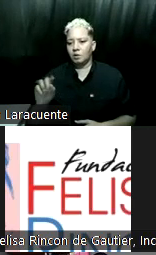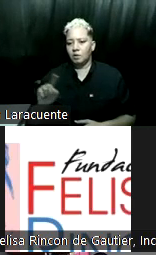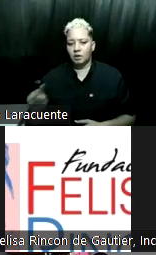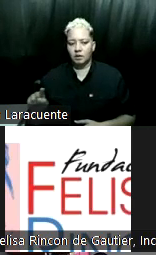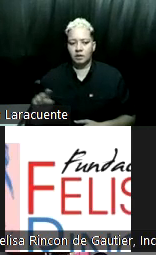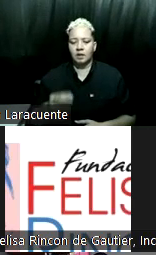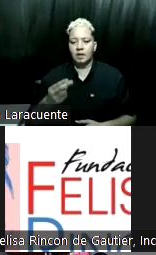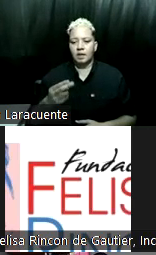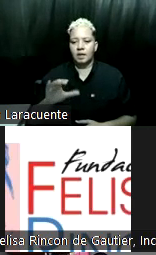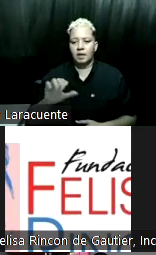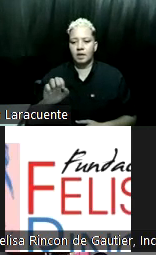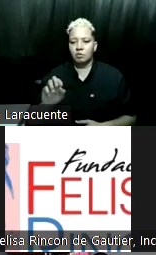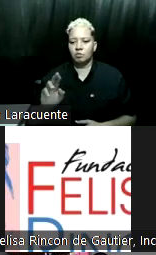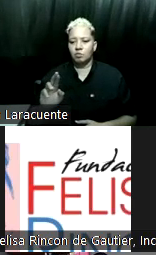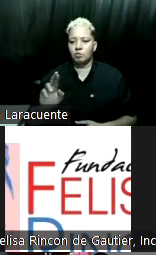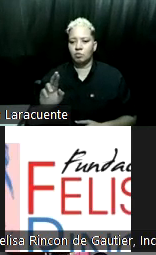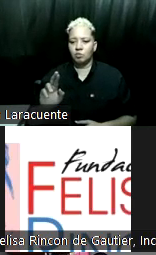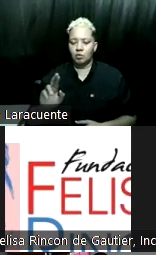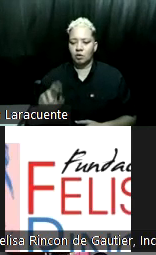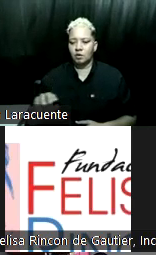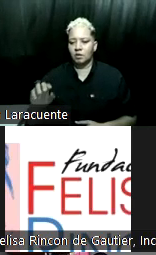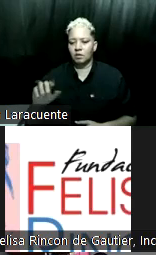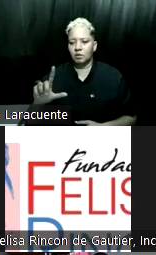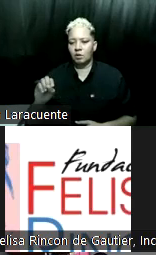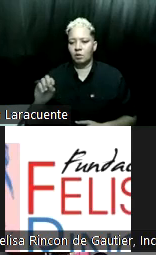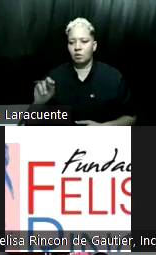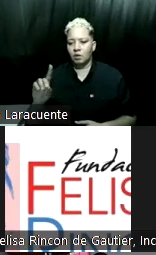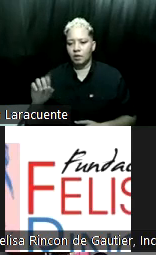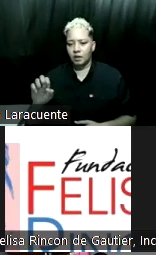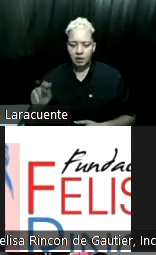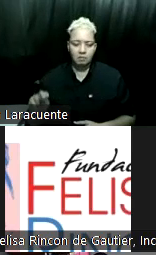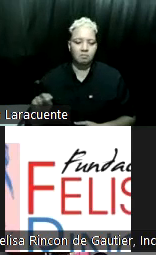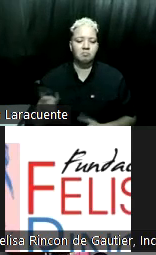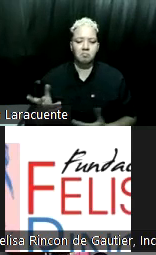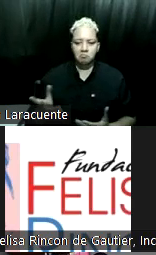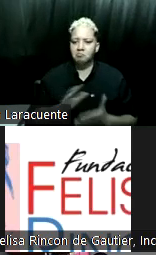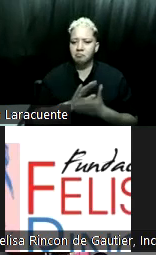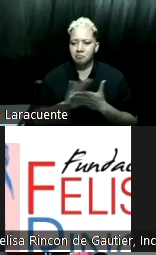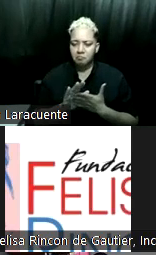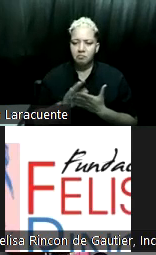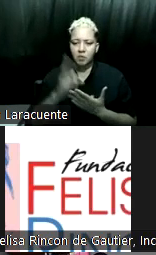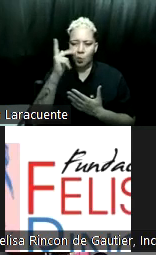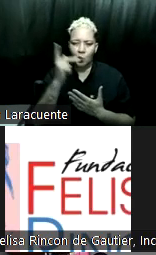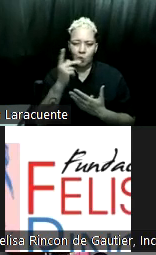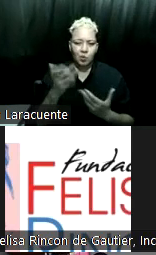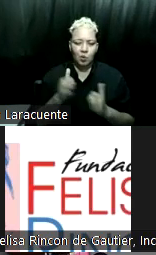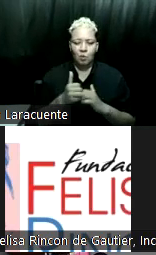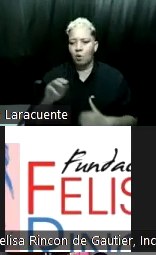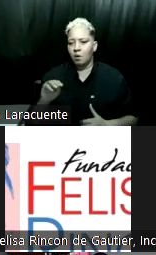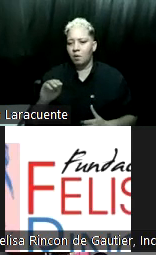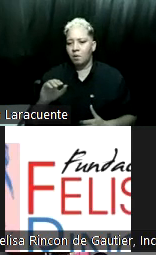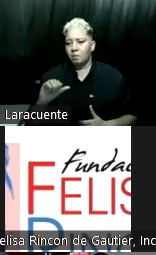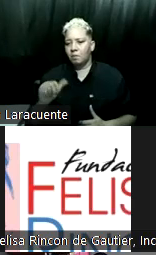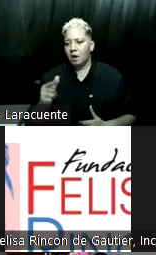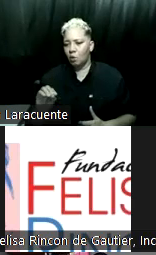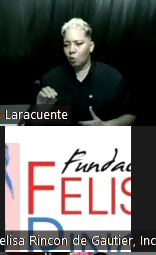Blondet es una figura muy carismática. Eh, Se le conocía como el mago por su